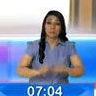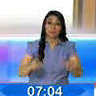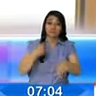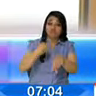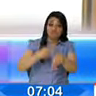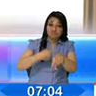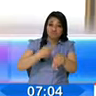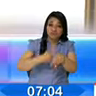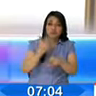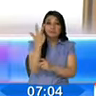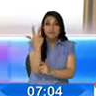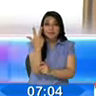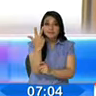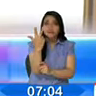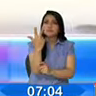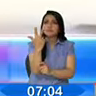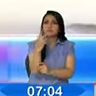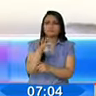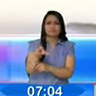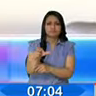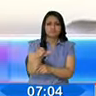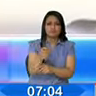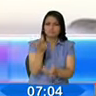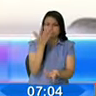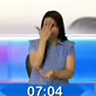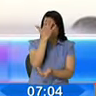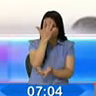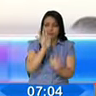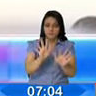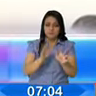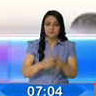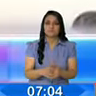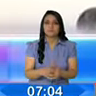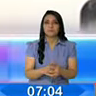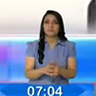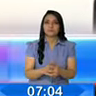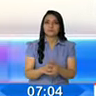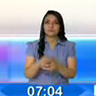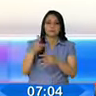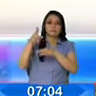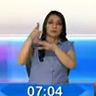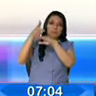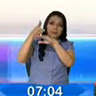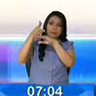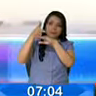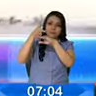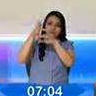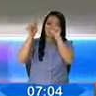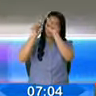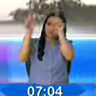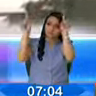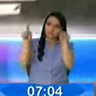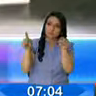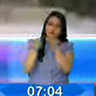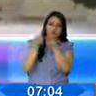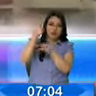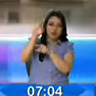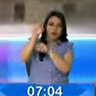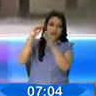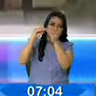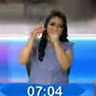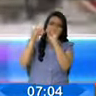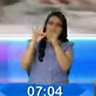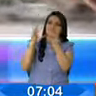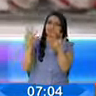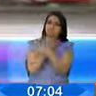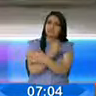específicamente tres de ellos han resultado afectados. ¿Por qué? Pues las cámaras que trabajan junto a los artefactos desaparecieron